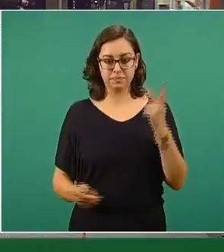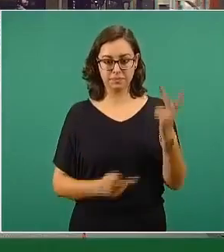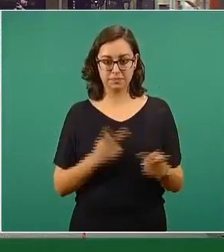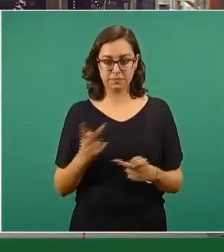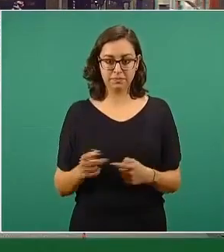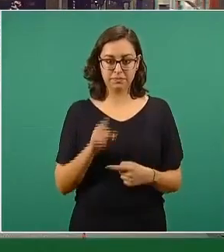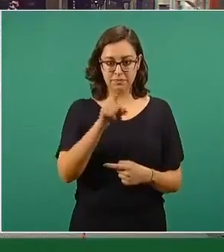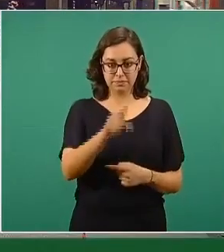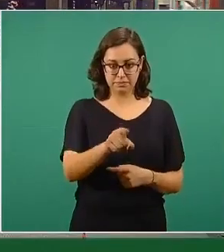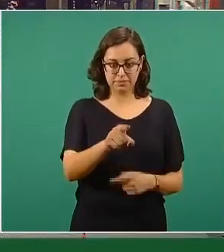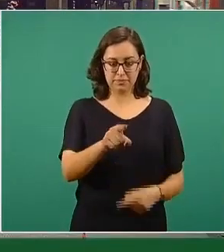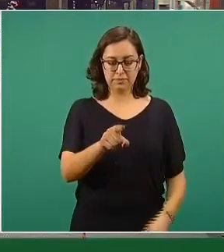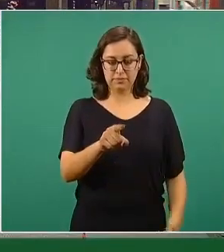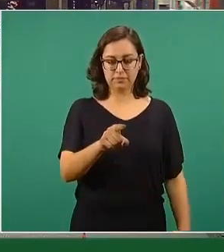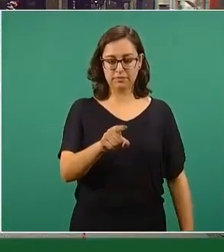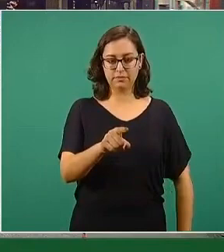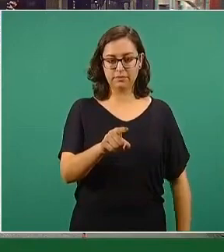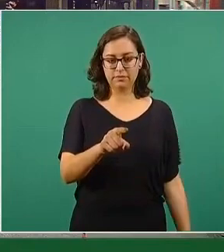preguntas. Está